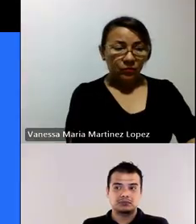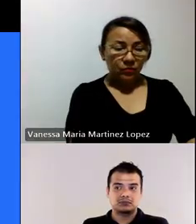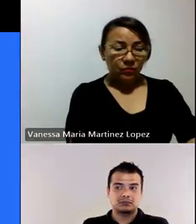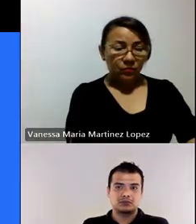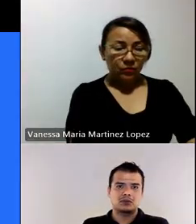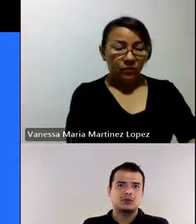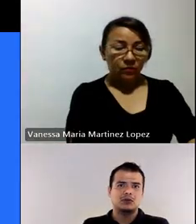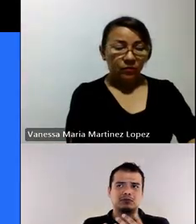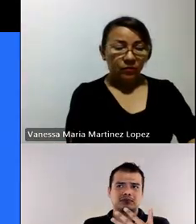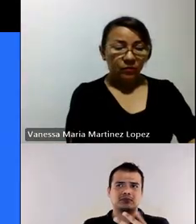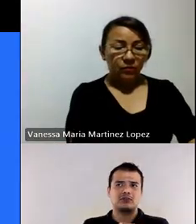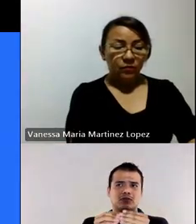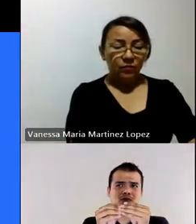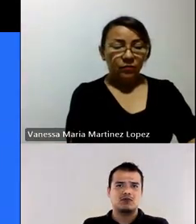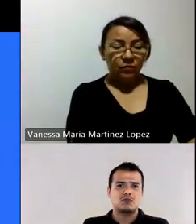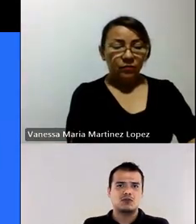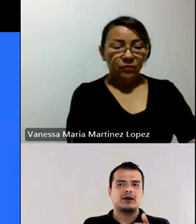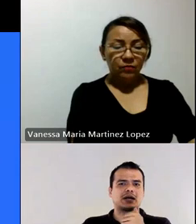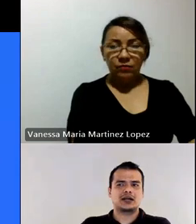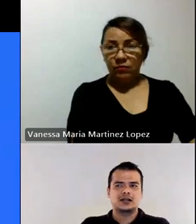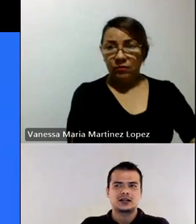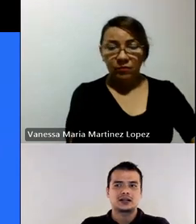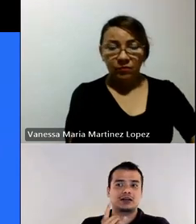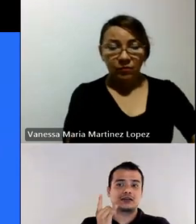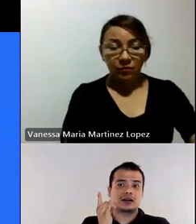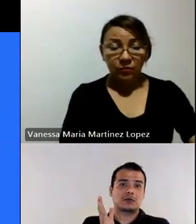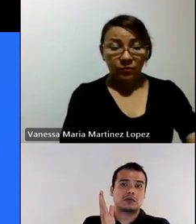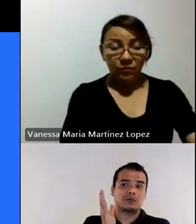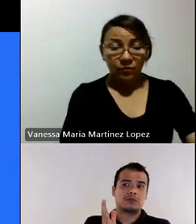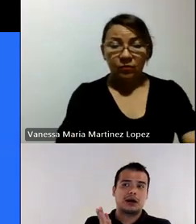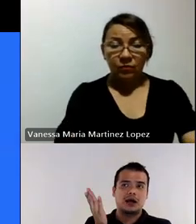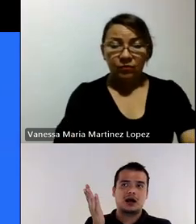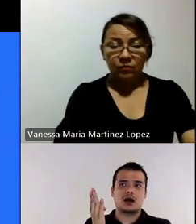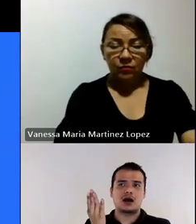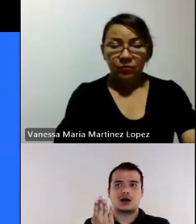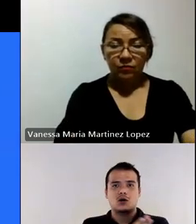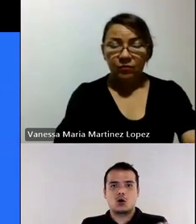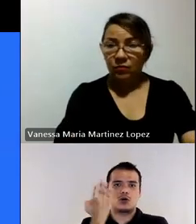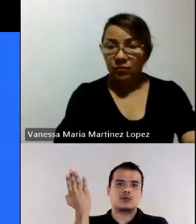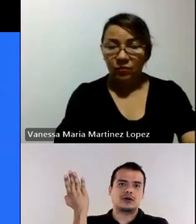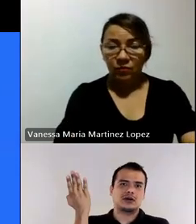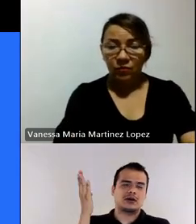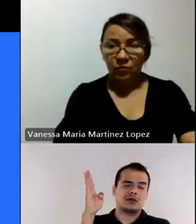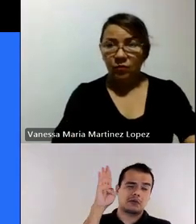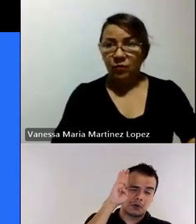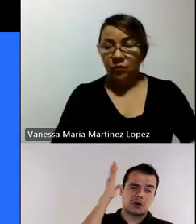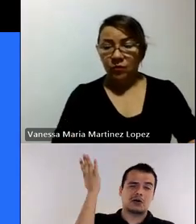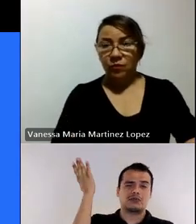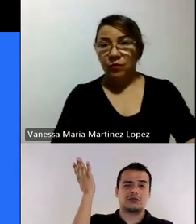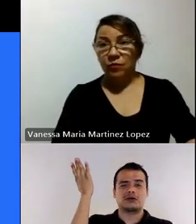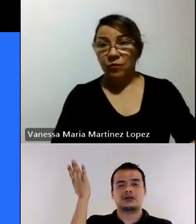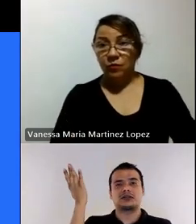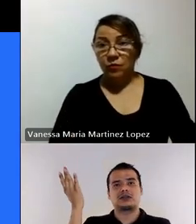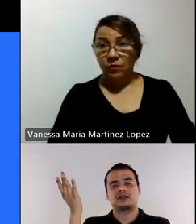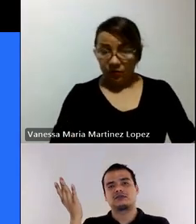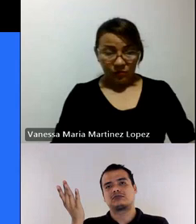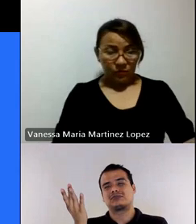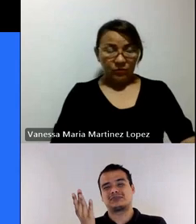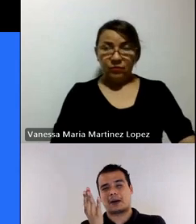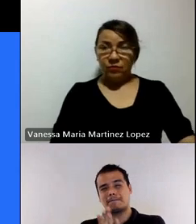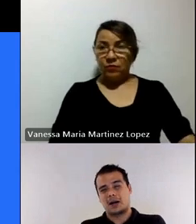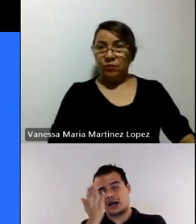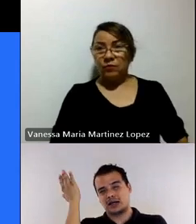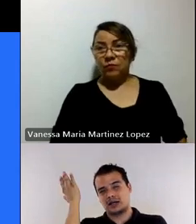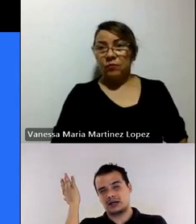heridas, como puede ser, por ejemplo, una contusión, que sería un golpe, donde aquí la lesionado sería parte de la piel, tejido